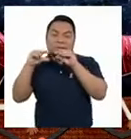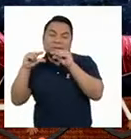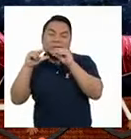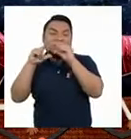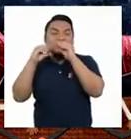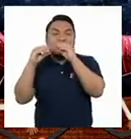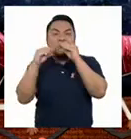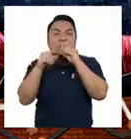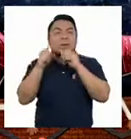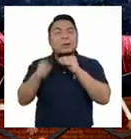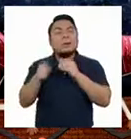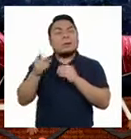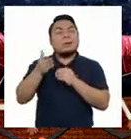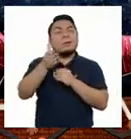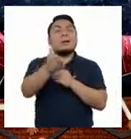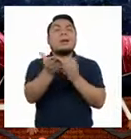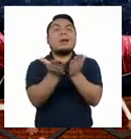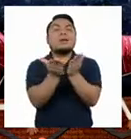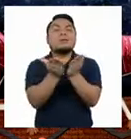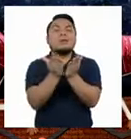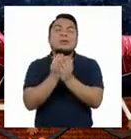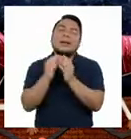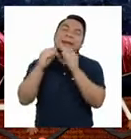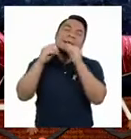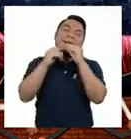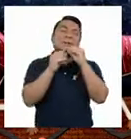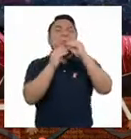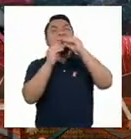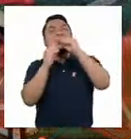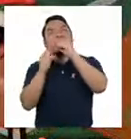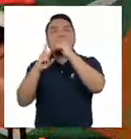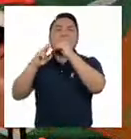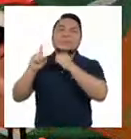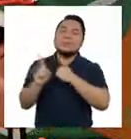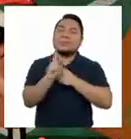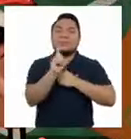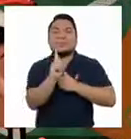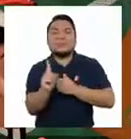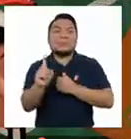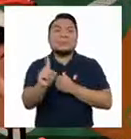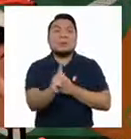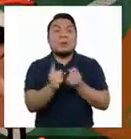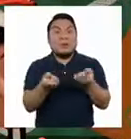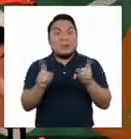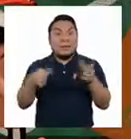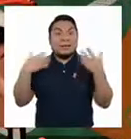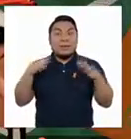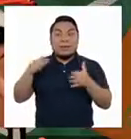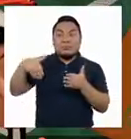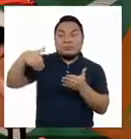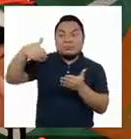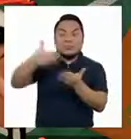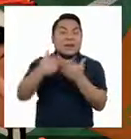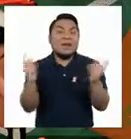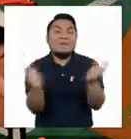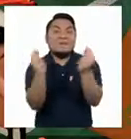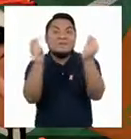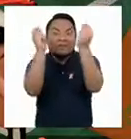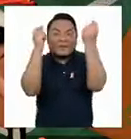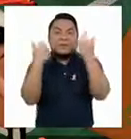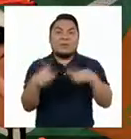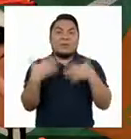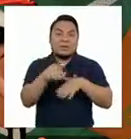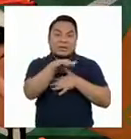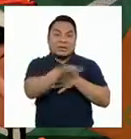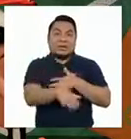escuela van tocando música con sus sicus como conversando. Cuando llega el día de la fiesta, Guillermo se